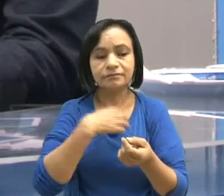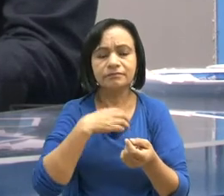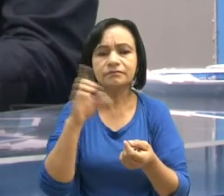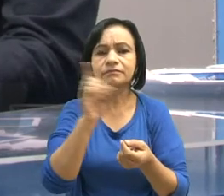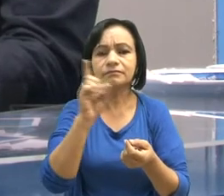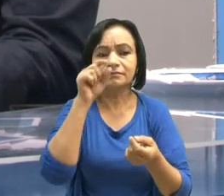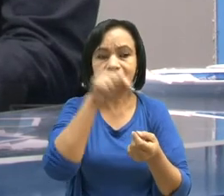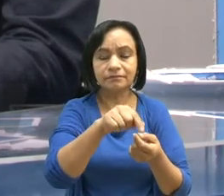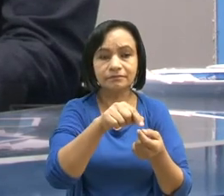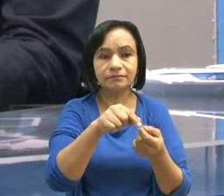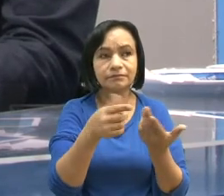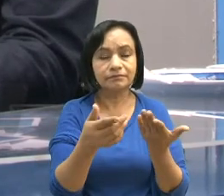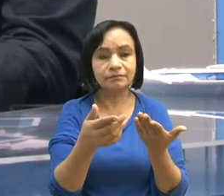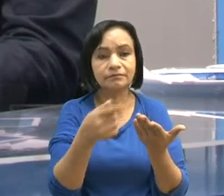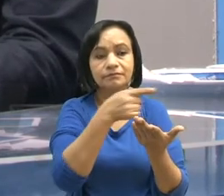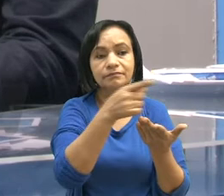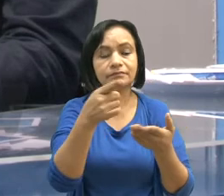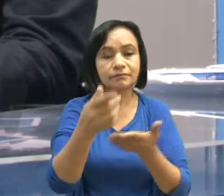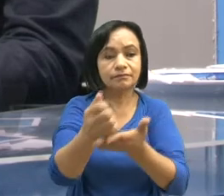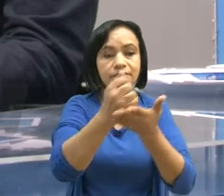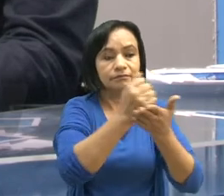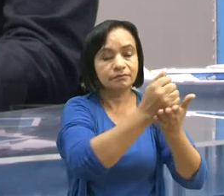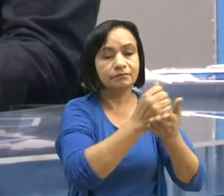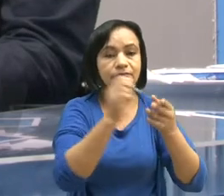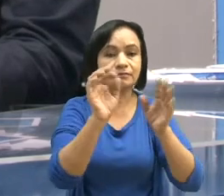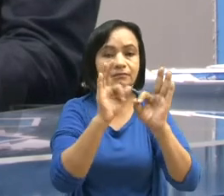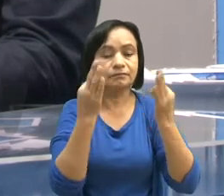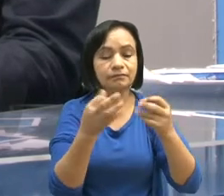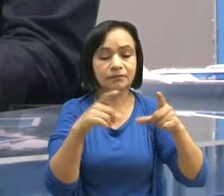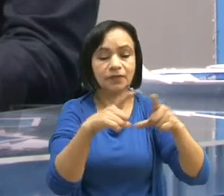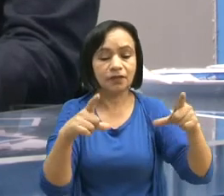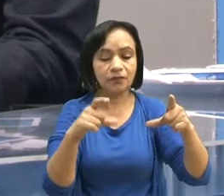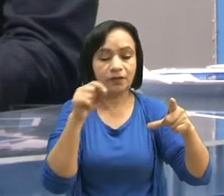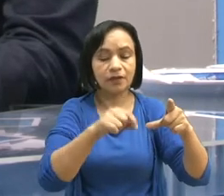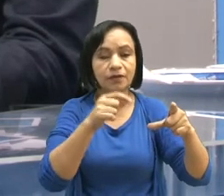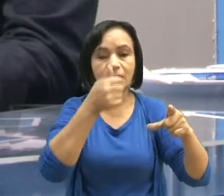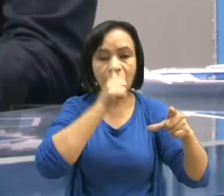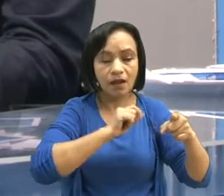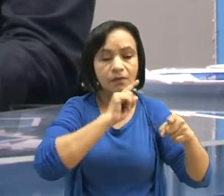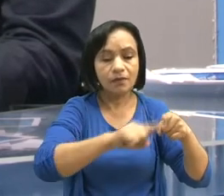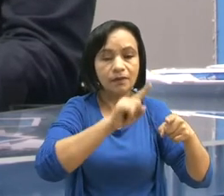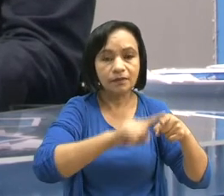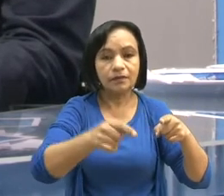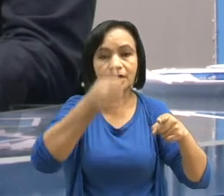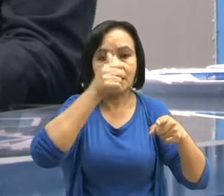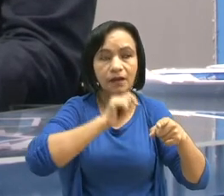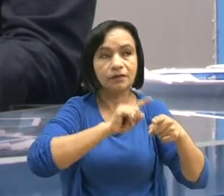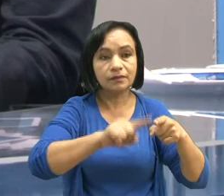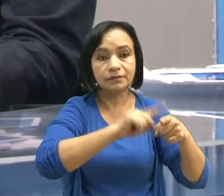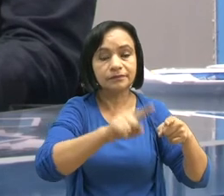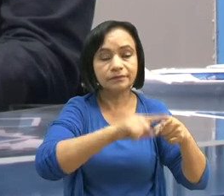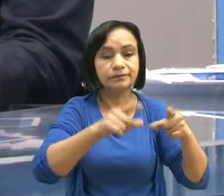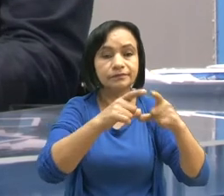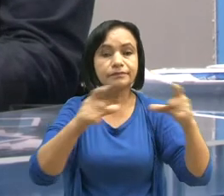precisamente de la contribución de la familia con el pago de su factura. Y por eso, si me lo permitís, yo quisiera también